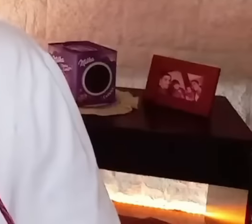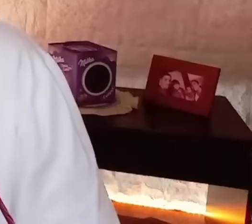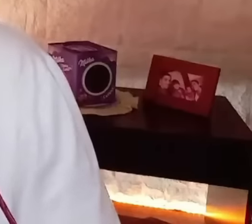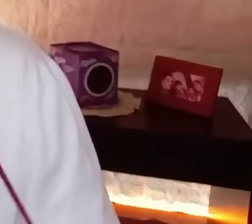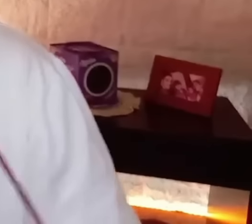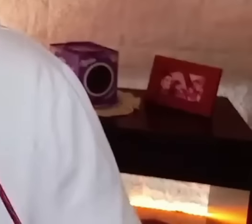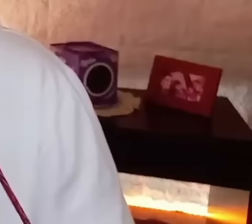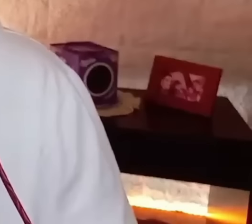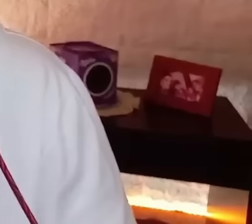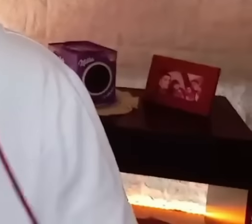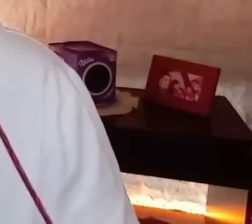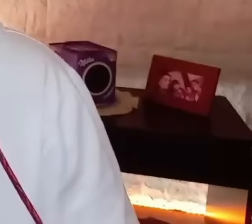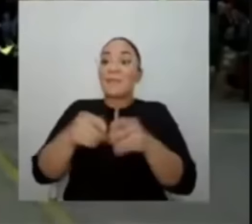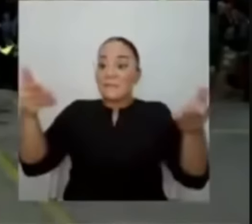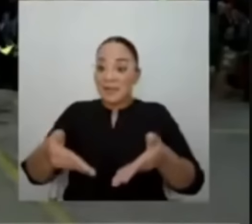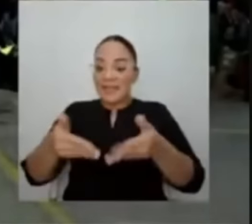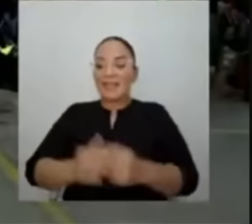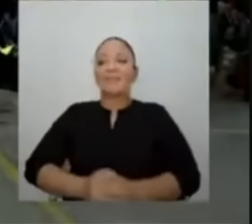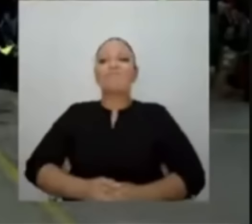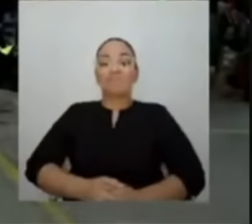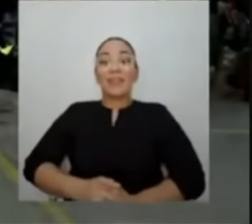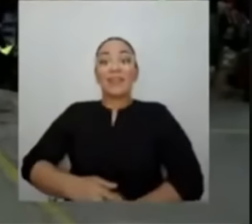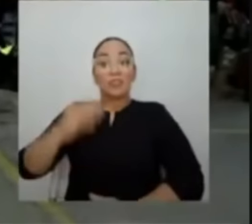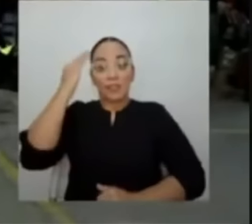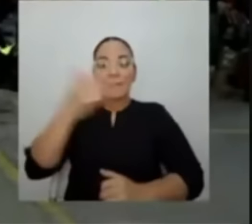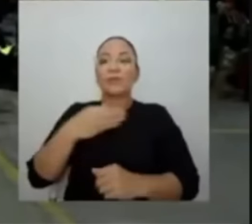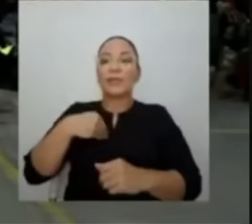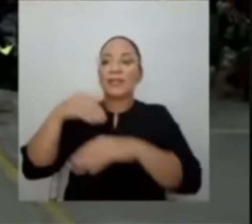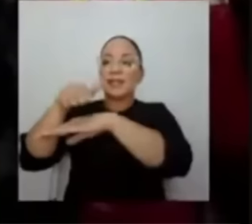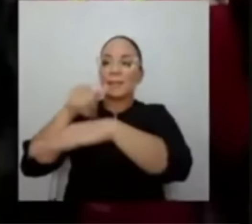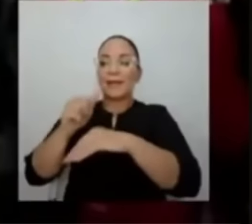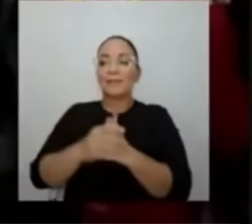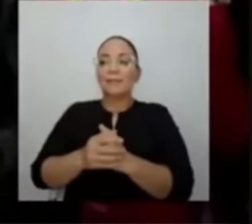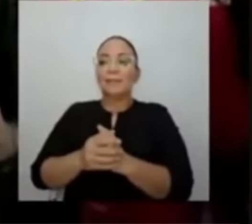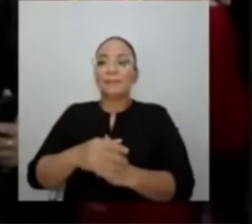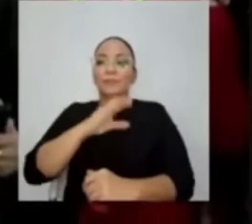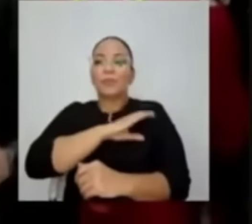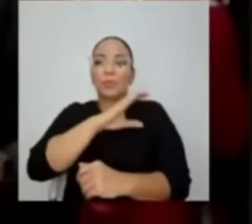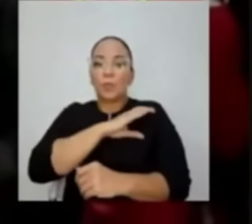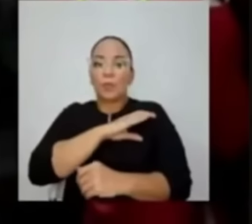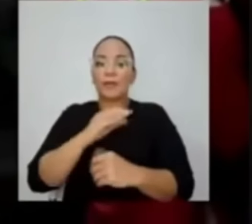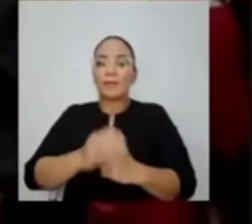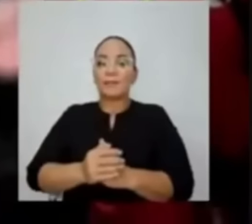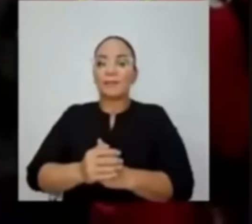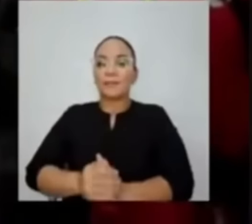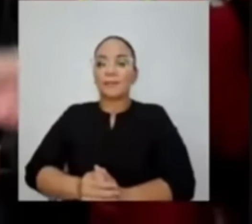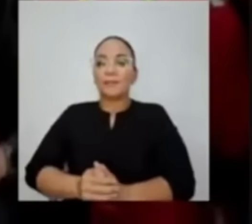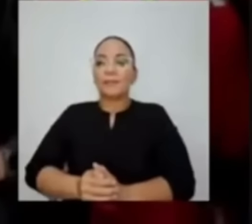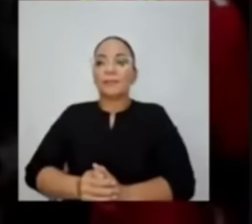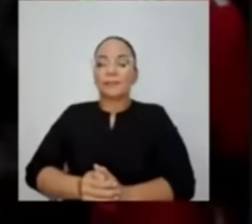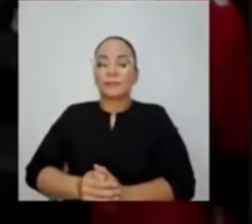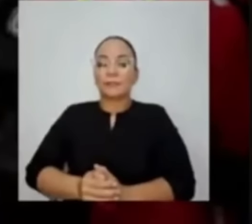Así que bueno, vamos a escuchar ahora la conferencia. A mí me gustaría llamar a la fuerza pública, tal vez al